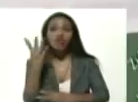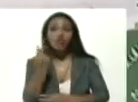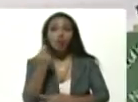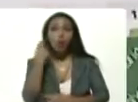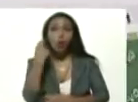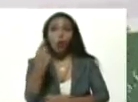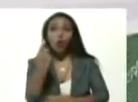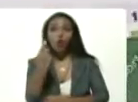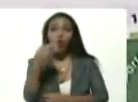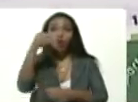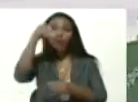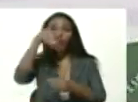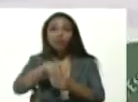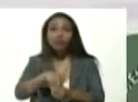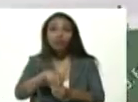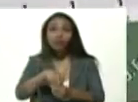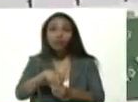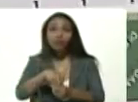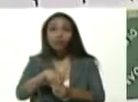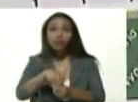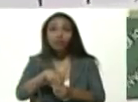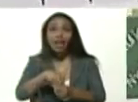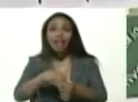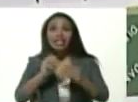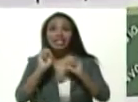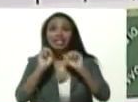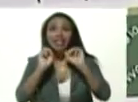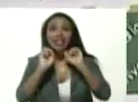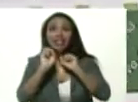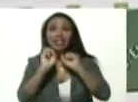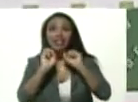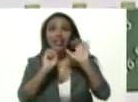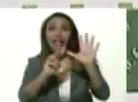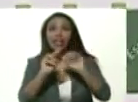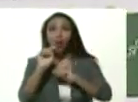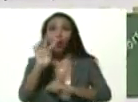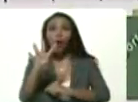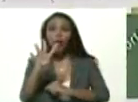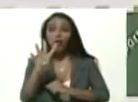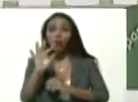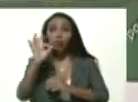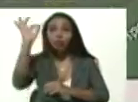está concentrado el 74% de los casos.